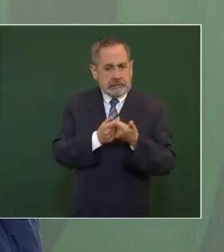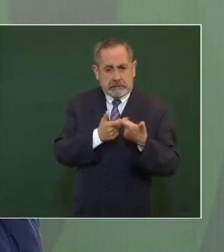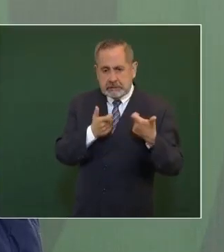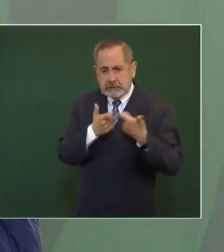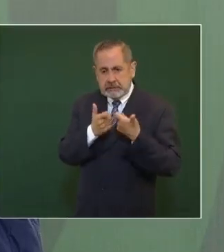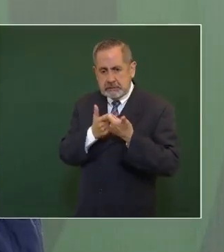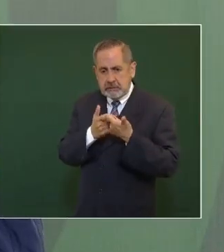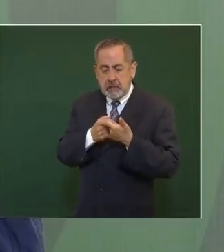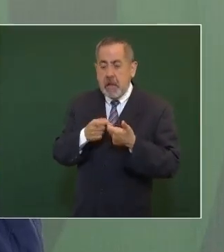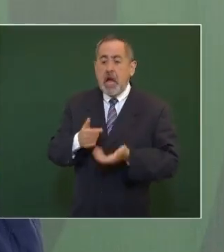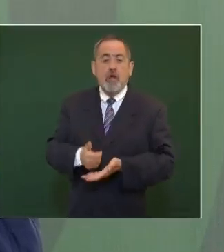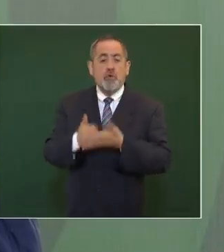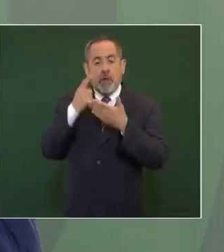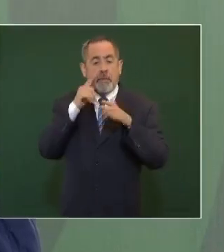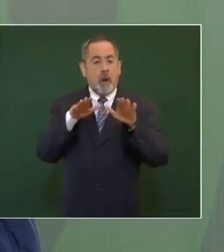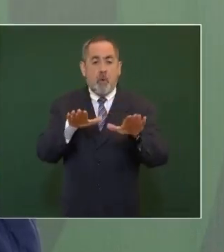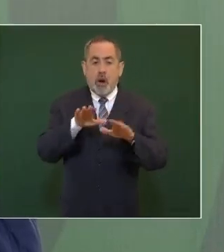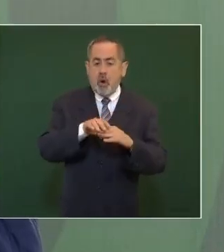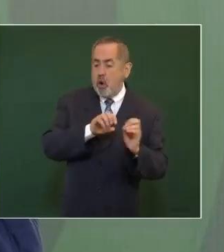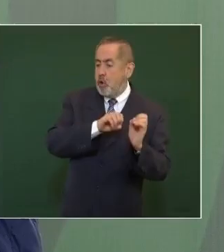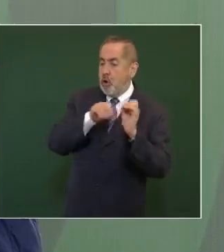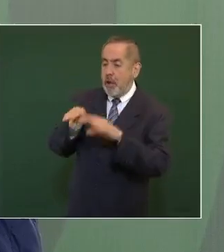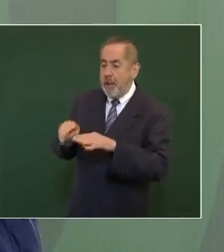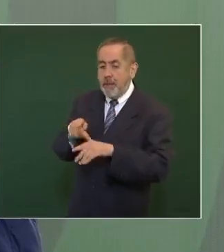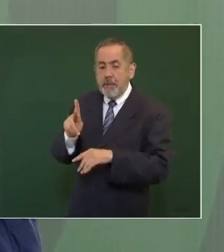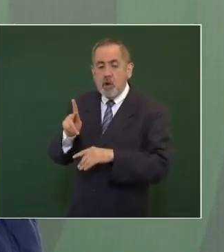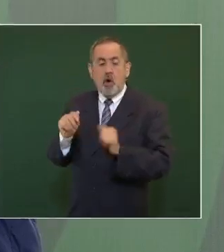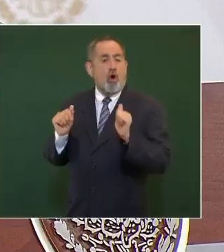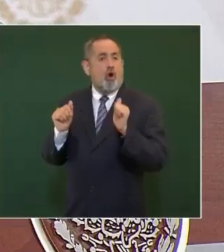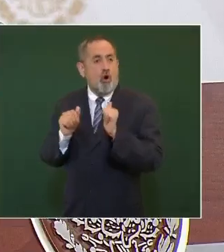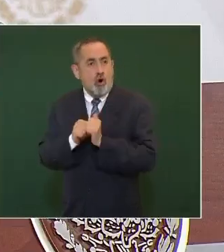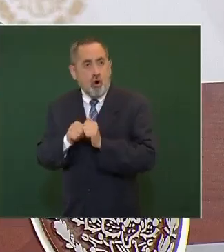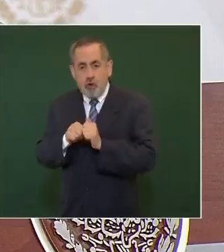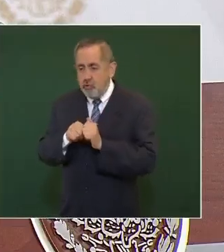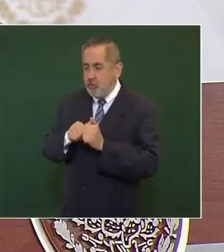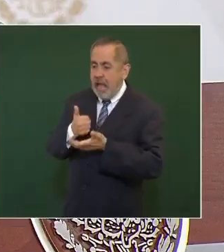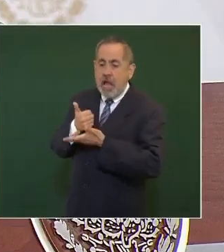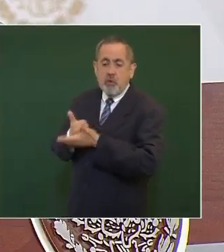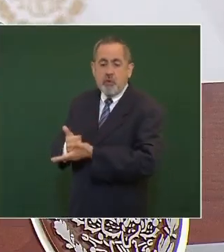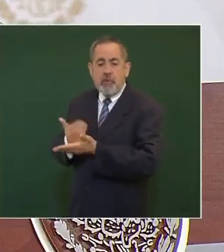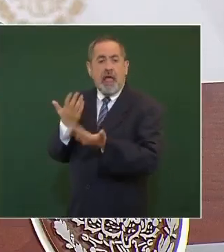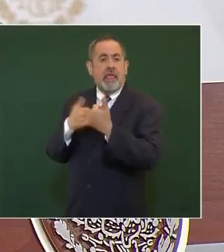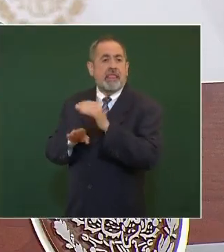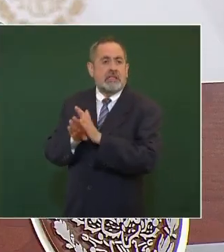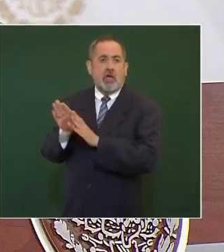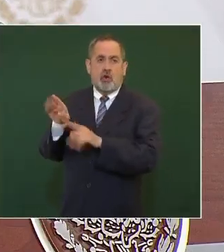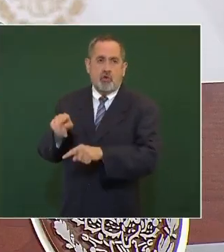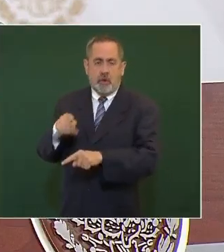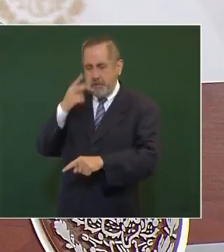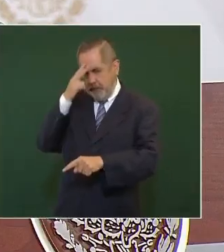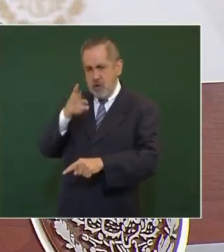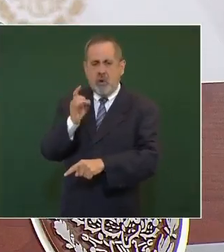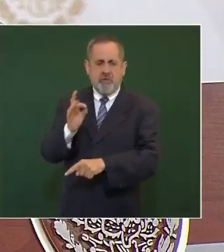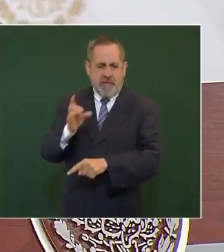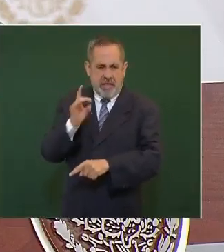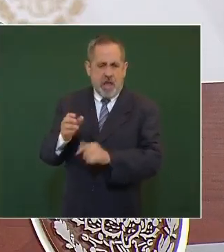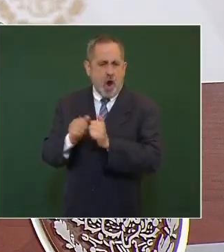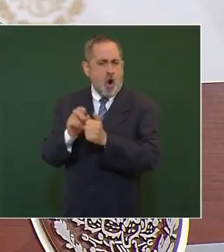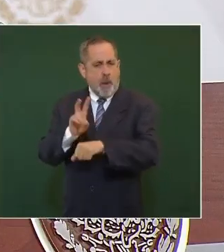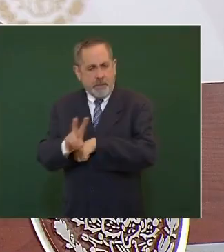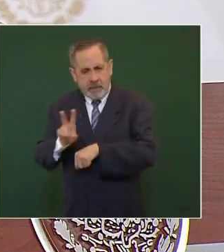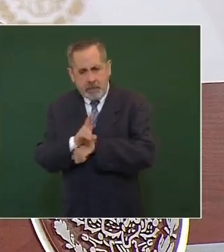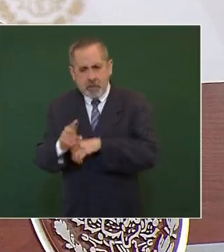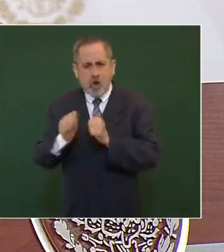en vuelos de repatriación, pero que estén asociados a paquetes de desarrollo. En eso México ya está haciendo esto con